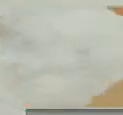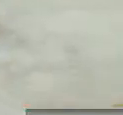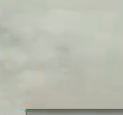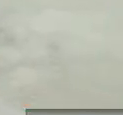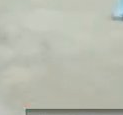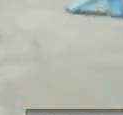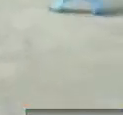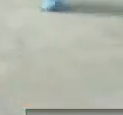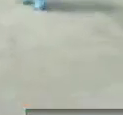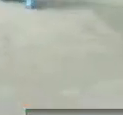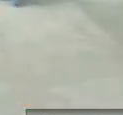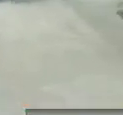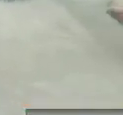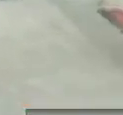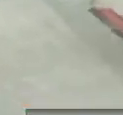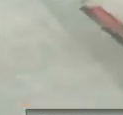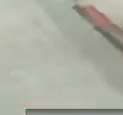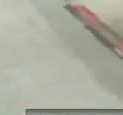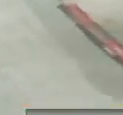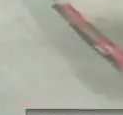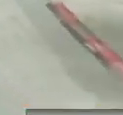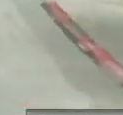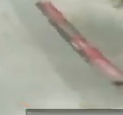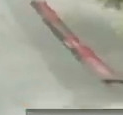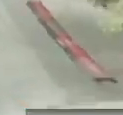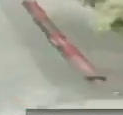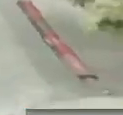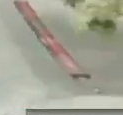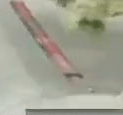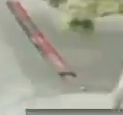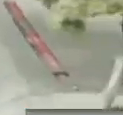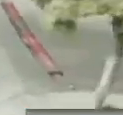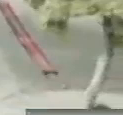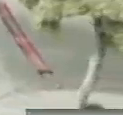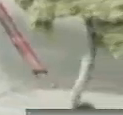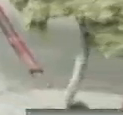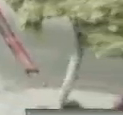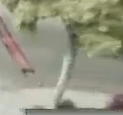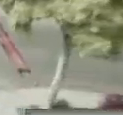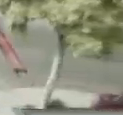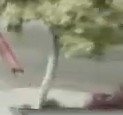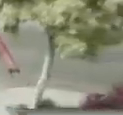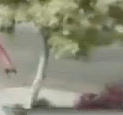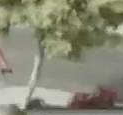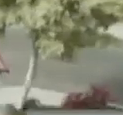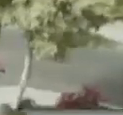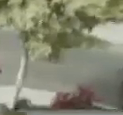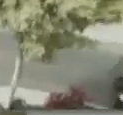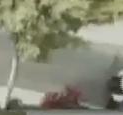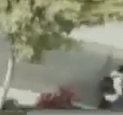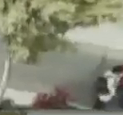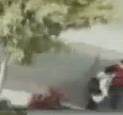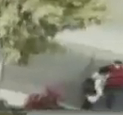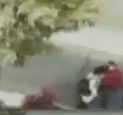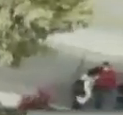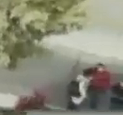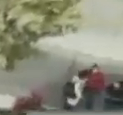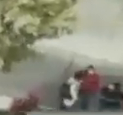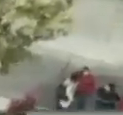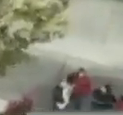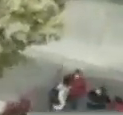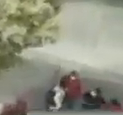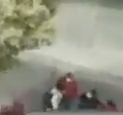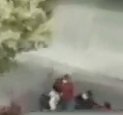Vacunación contra la COVID-19 en todo el territorio nacional. Lidera esta actividad la vicepresidenta ejecutiva de la República, Delcy Rodríguez, a quien escuchamos de